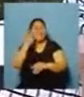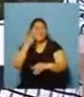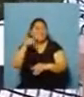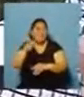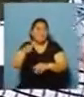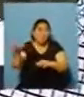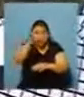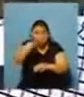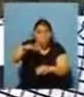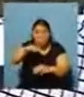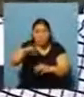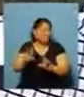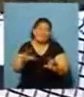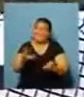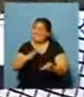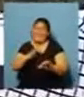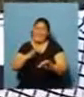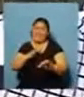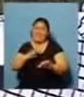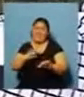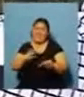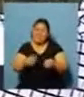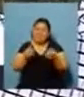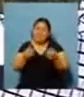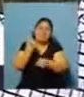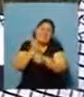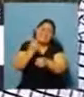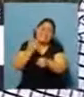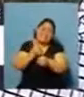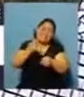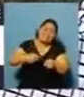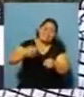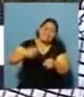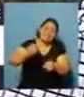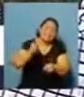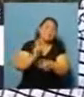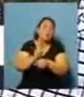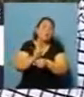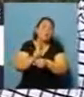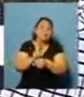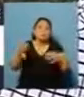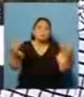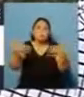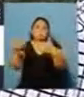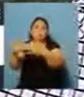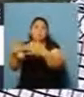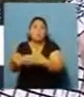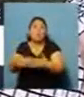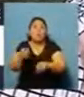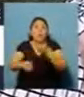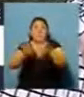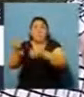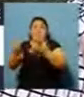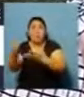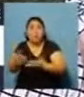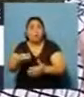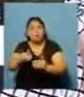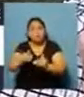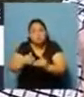no está controlado, se trabaja activamente para el control de los diferentes frentes y